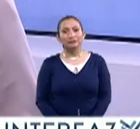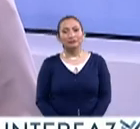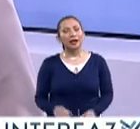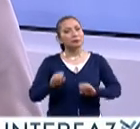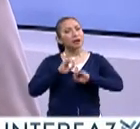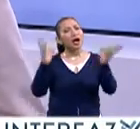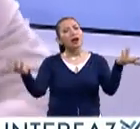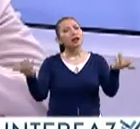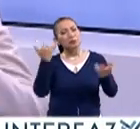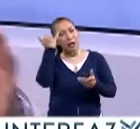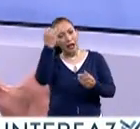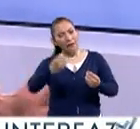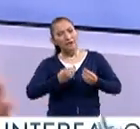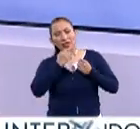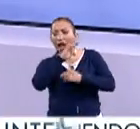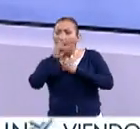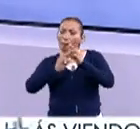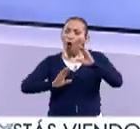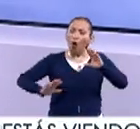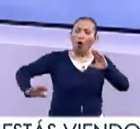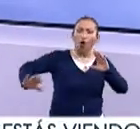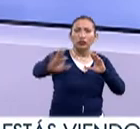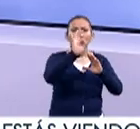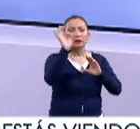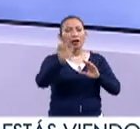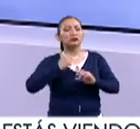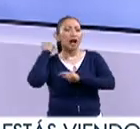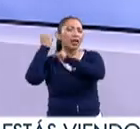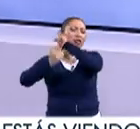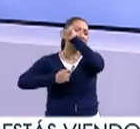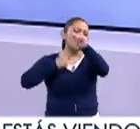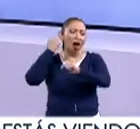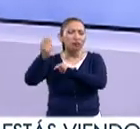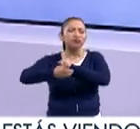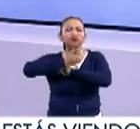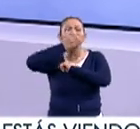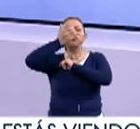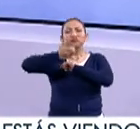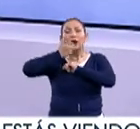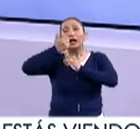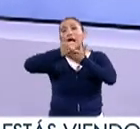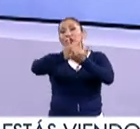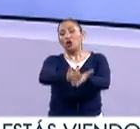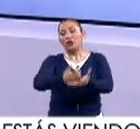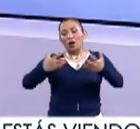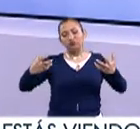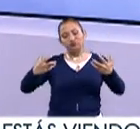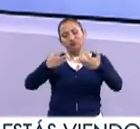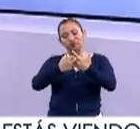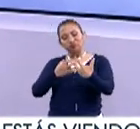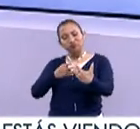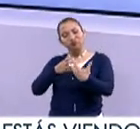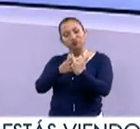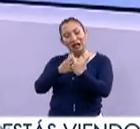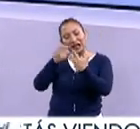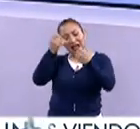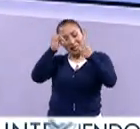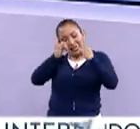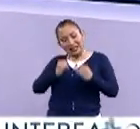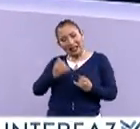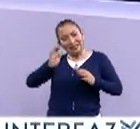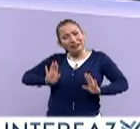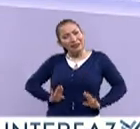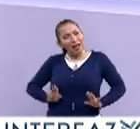Así es, ¿qué sería la vida en todo el mundo sin nuestras tradiciones? Tradiciones que permiten amalgamar nuestra identidad,